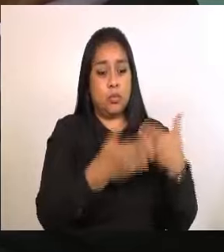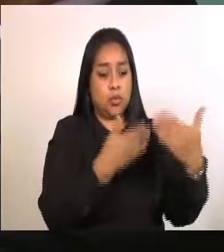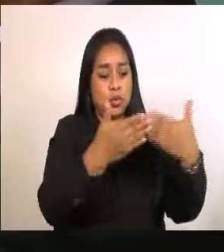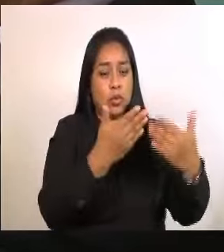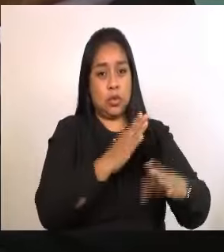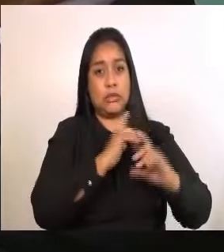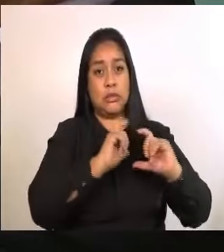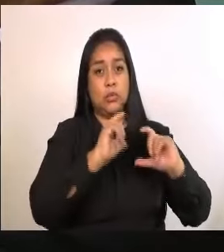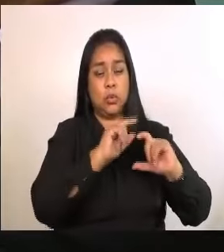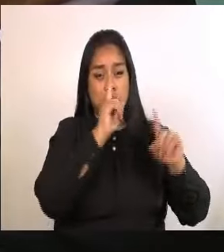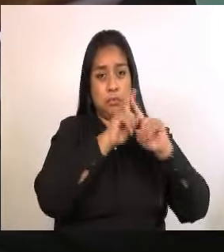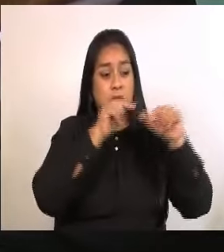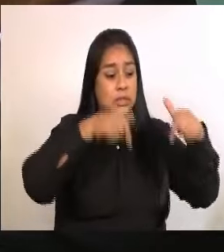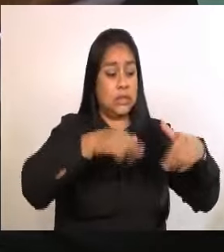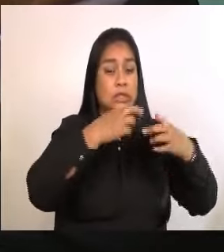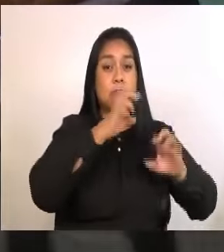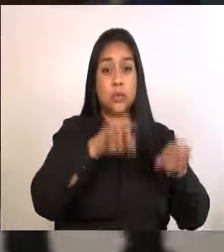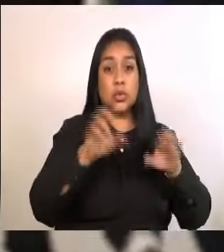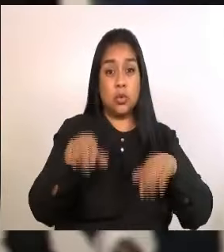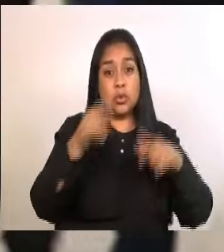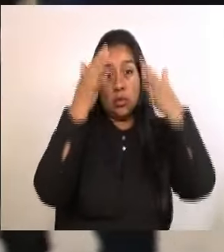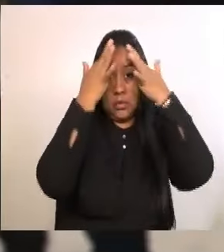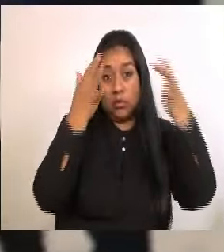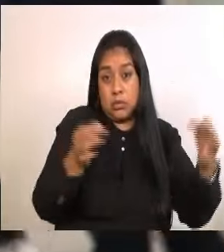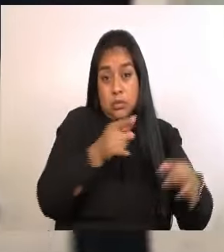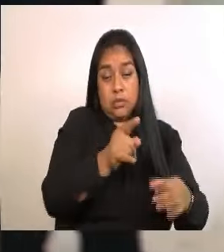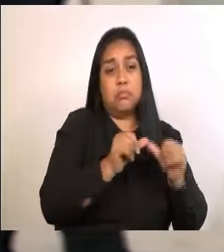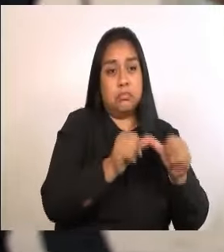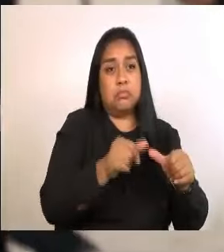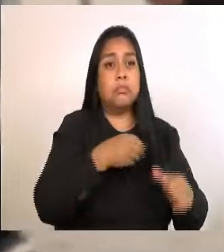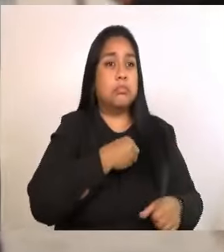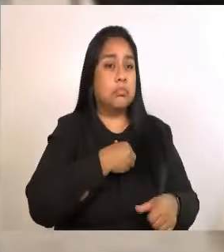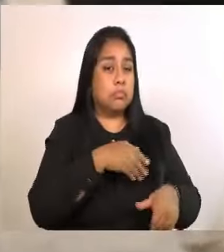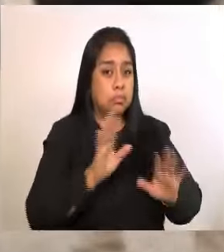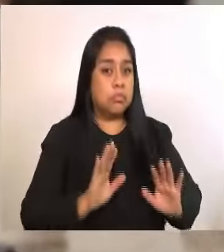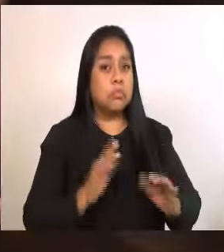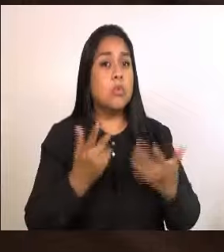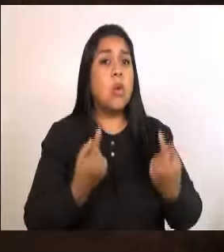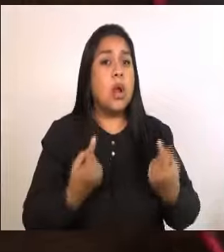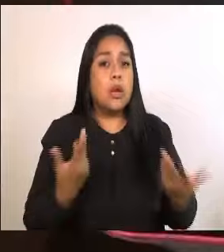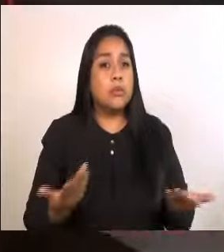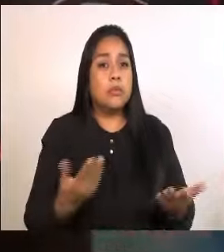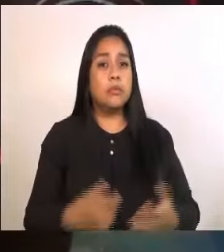que estas personas decidan seguir o buscar?